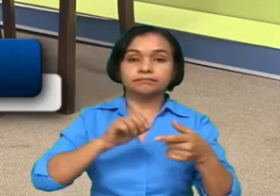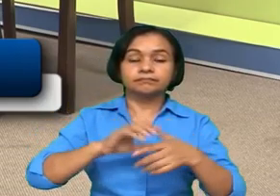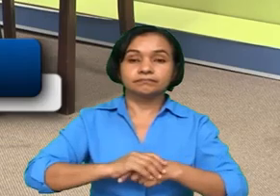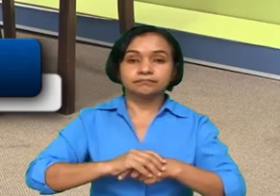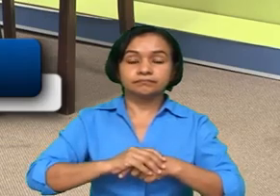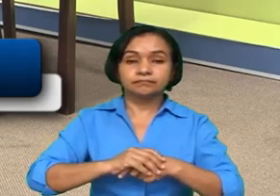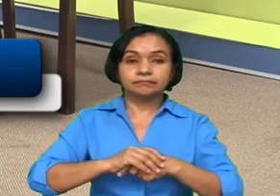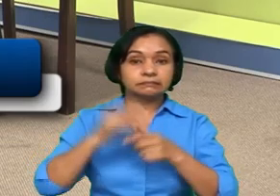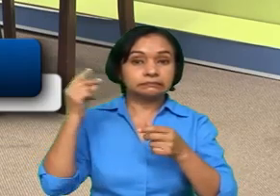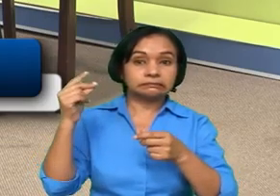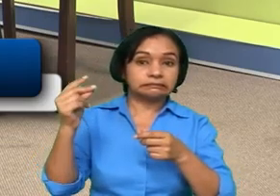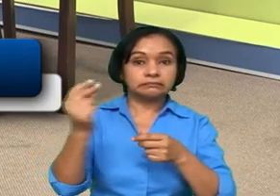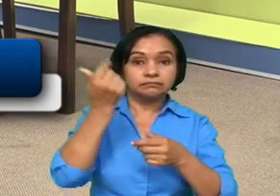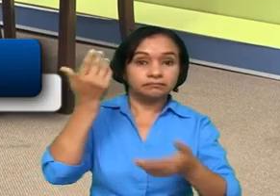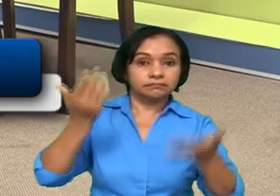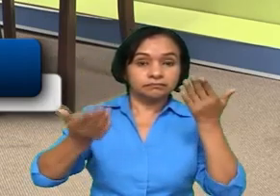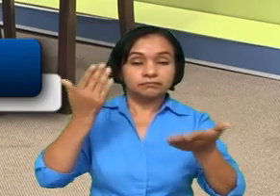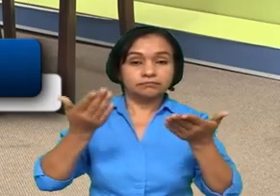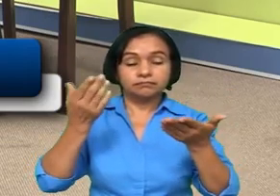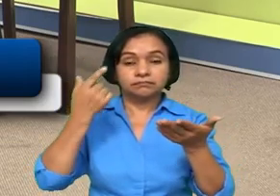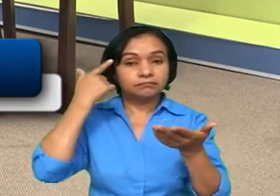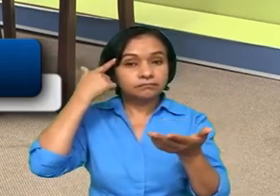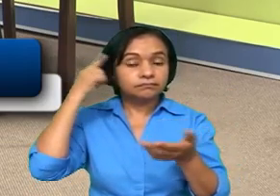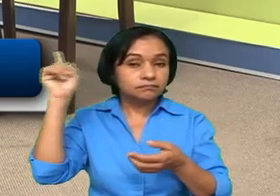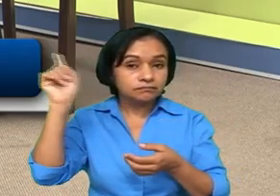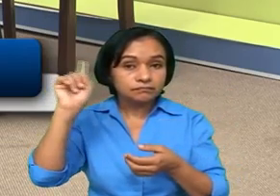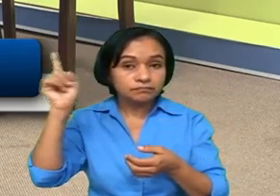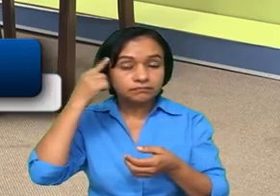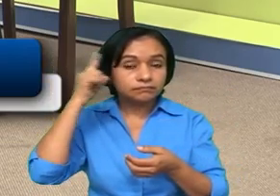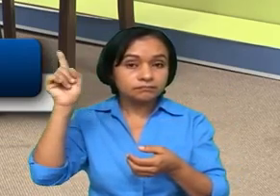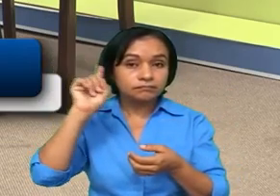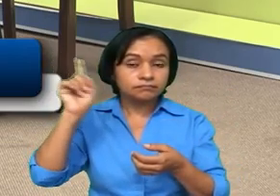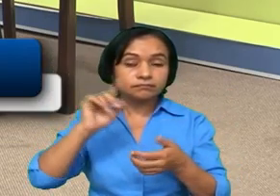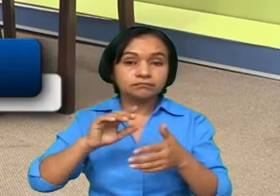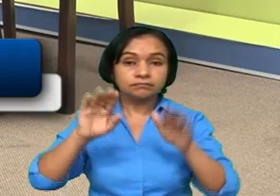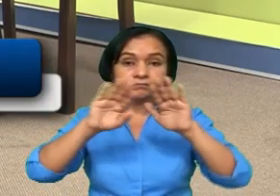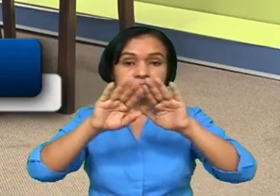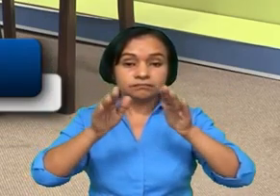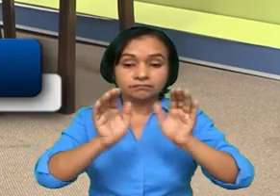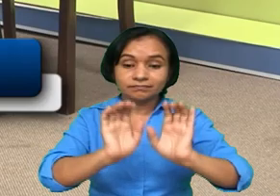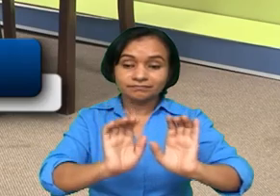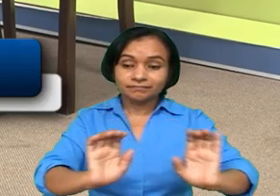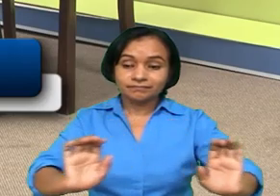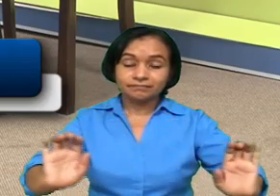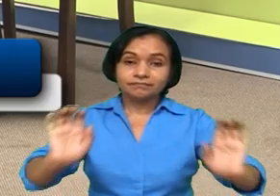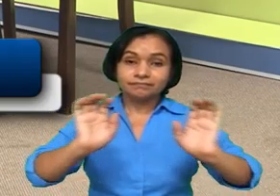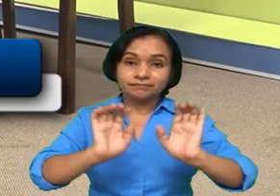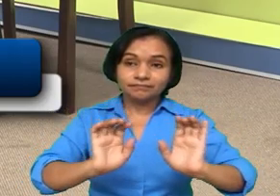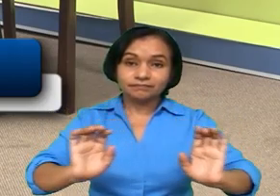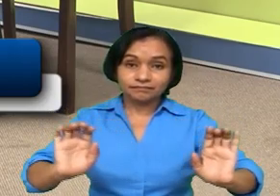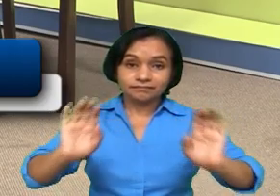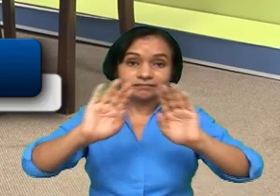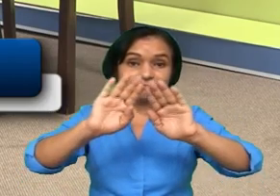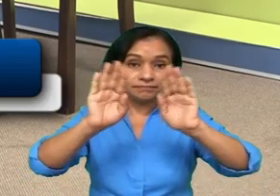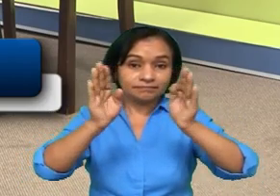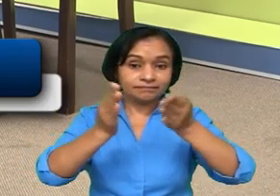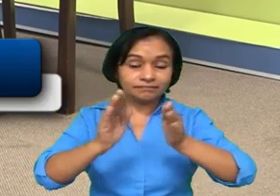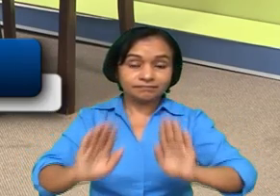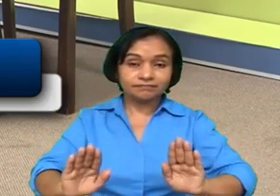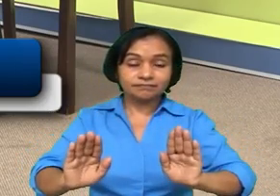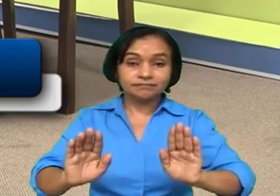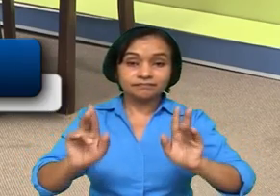por la prisa o por el desconocimiento, entonces las niñas o la persona